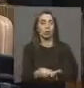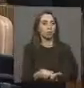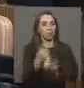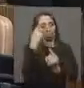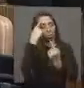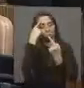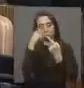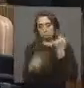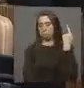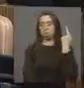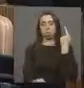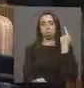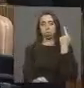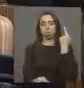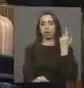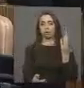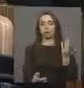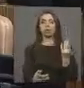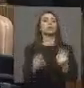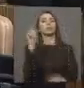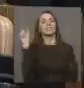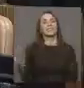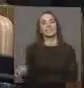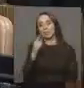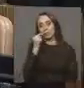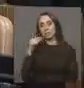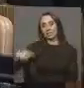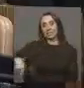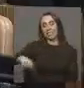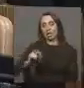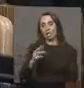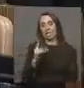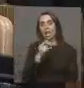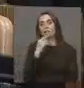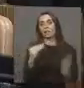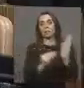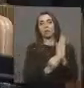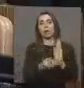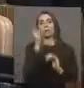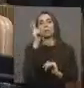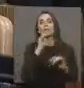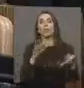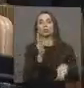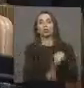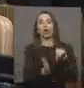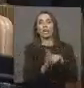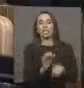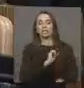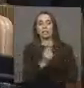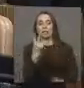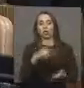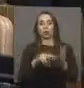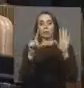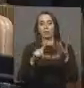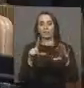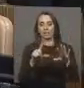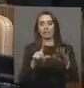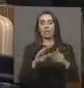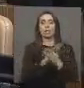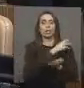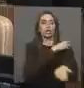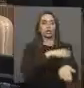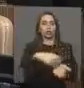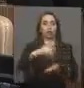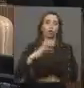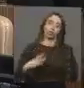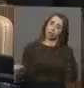despropósito el senador ha dicho que quiere la prohibición del uso de la leña santiago a partir del 2017 que se haga extensivo a todos chile